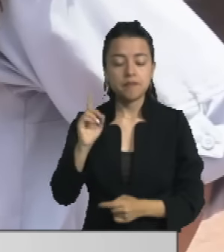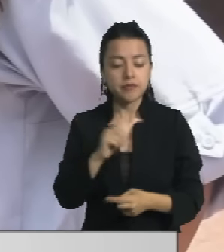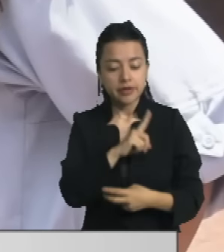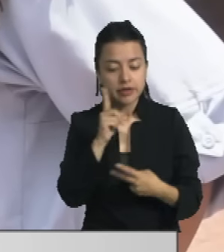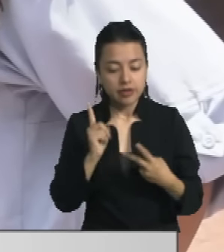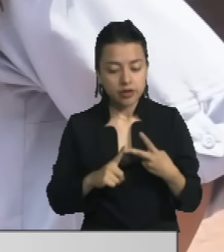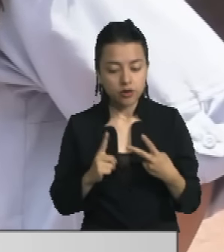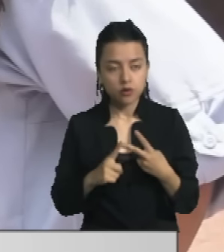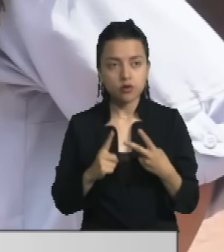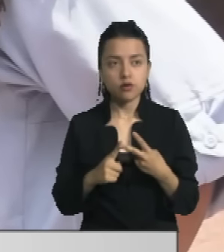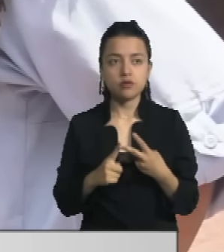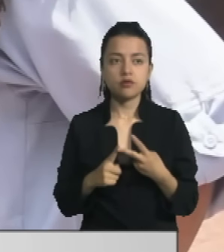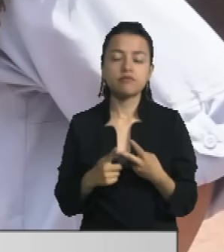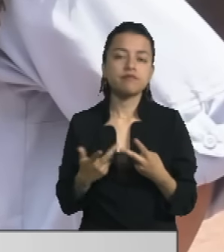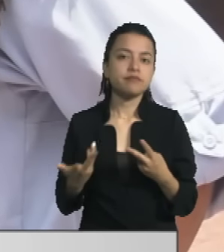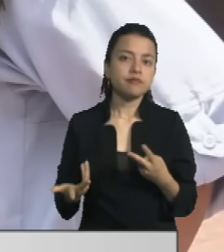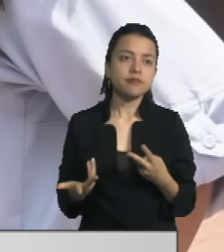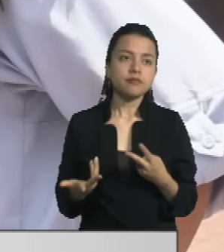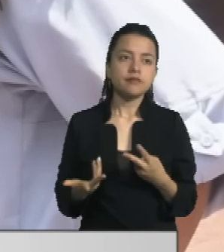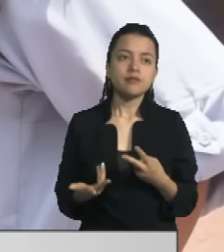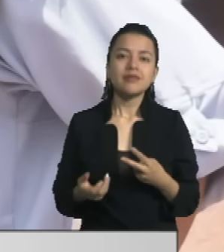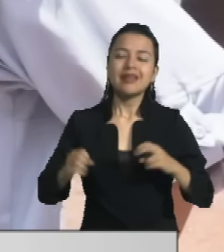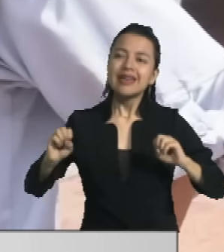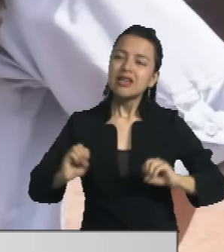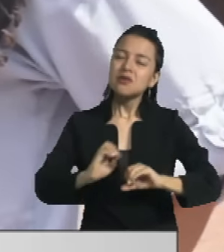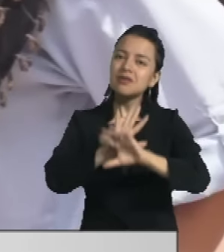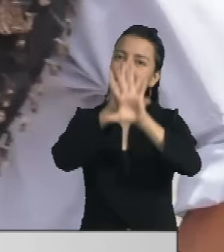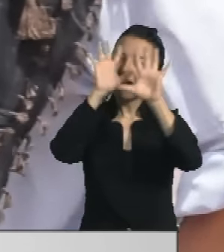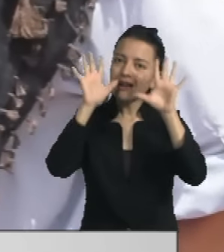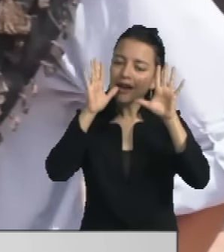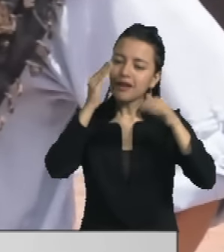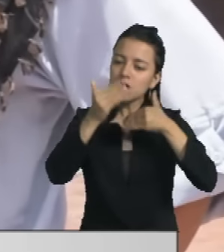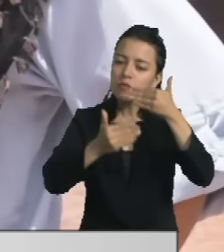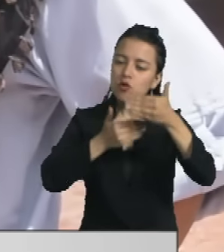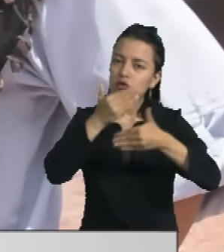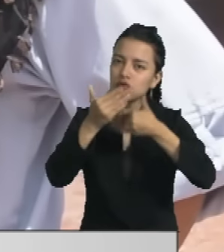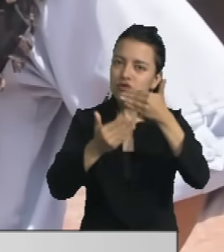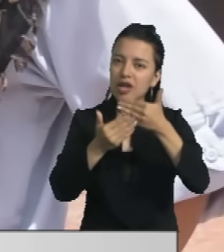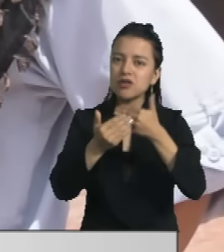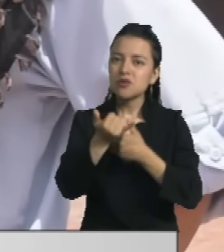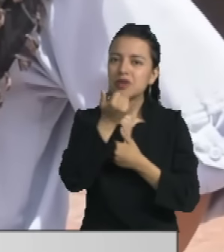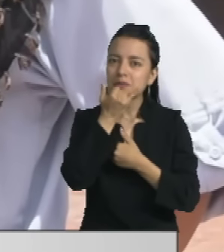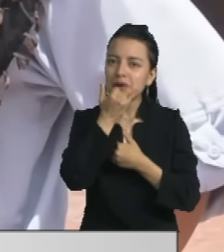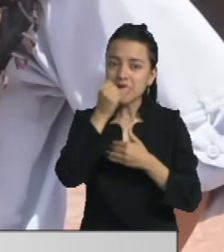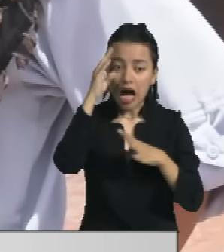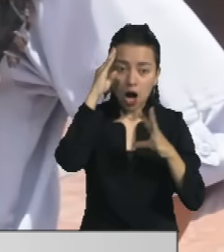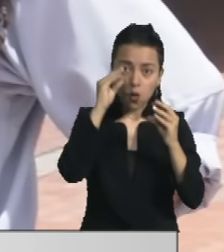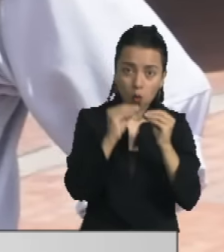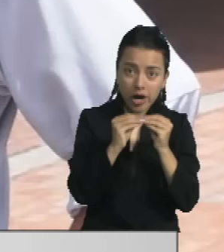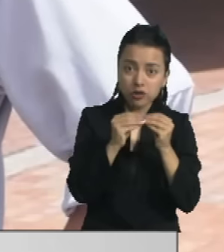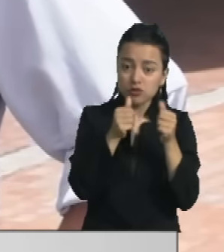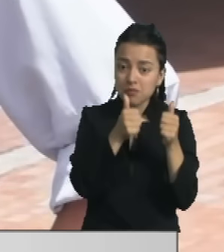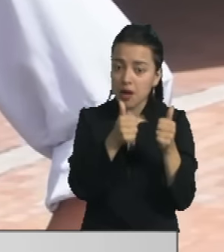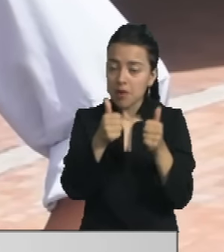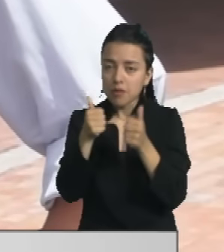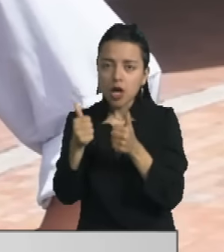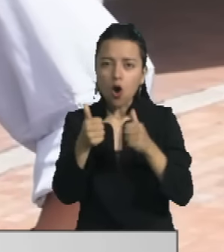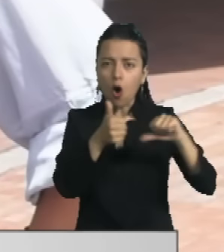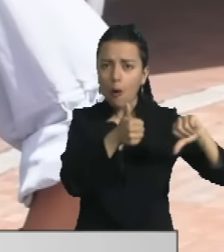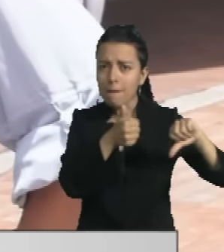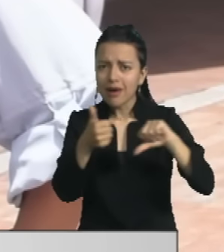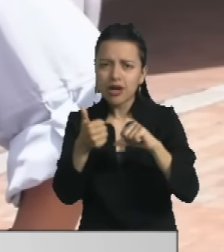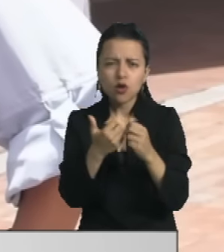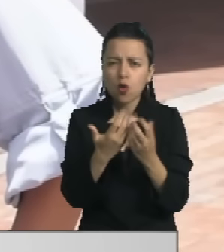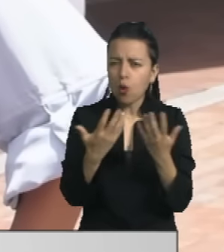lo que hemos venido un poco y es esas aclaraciones y esas disposiciones en poder avanzar y en poder un